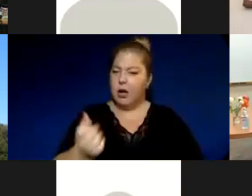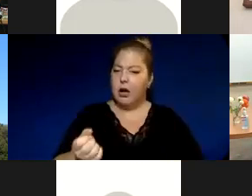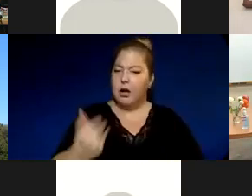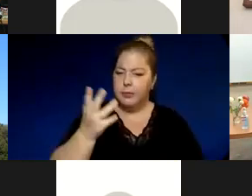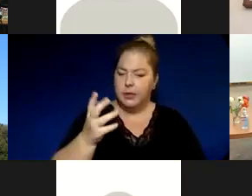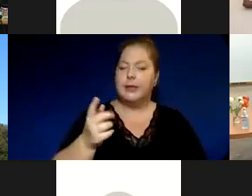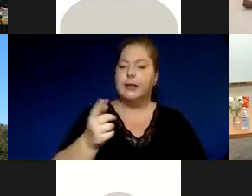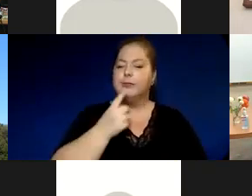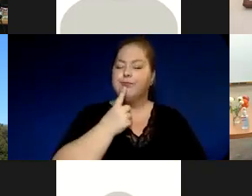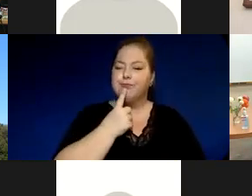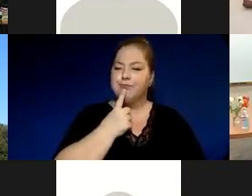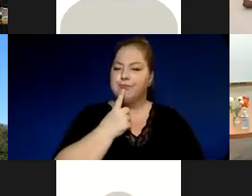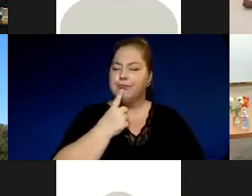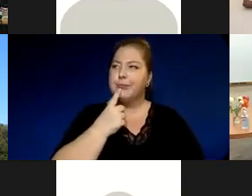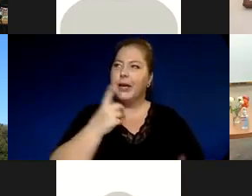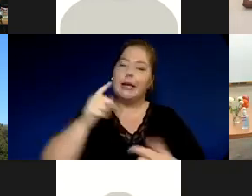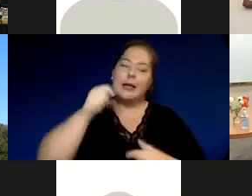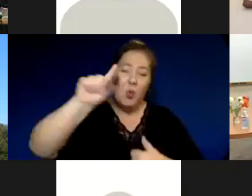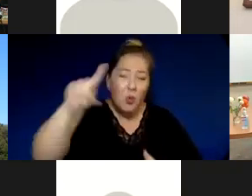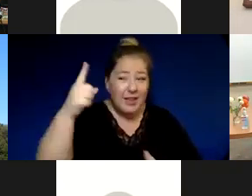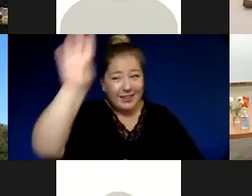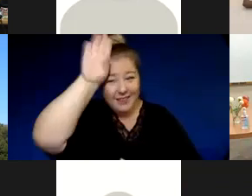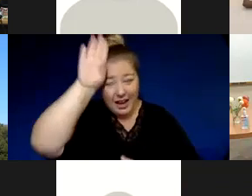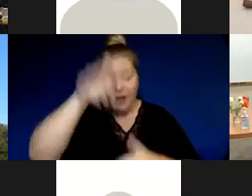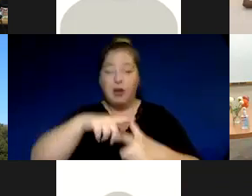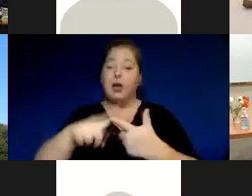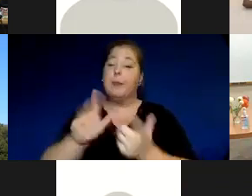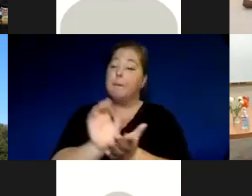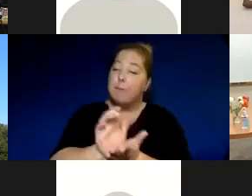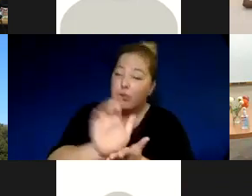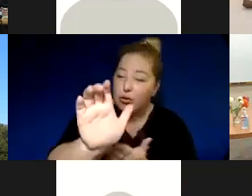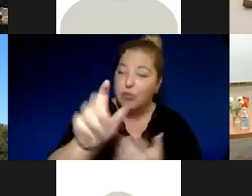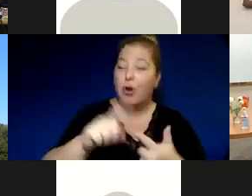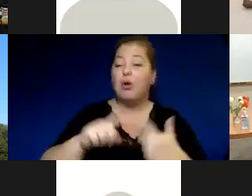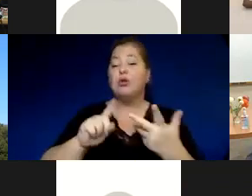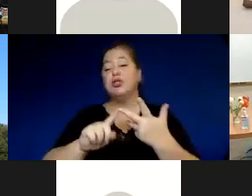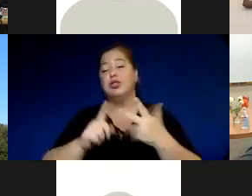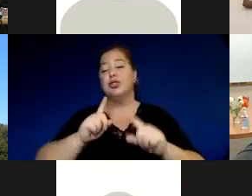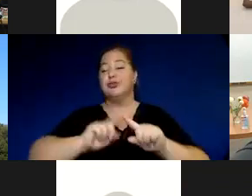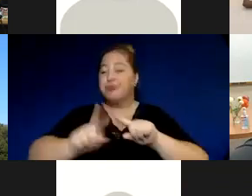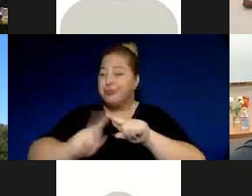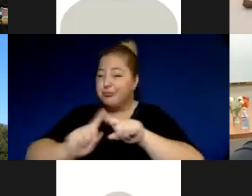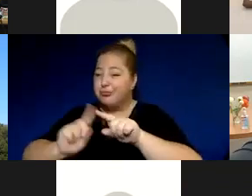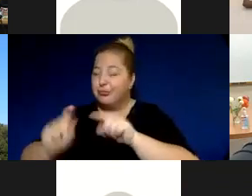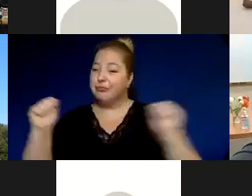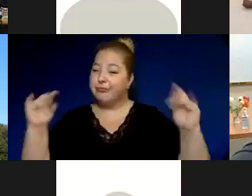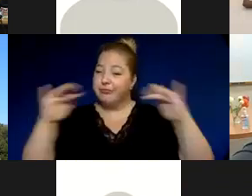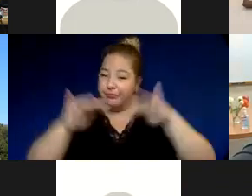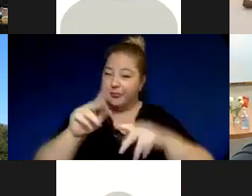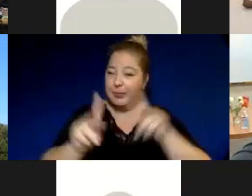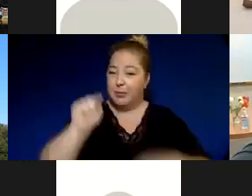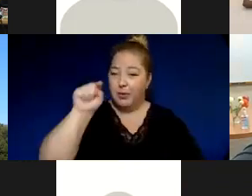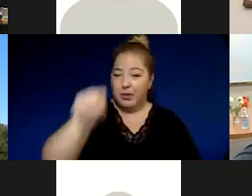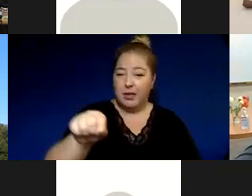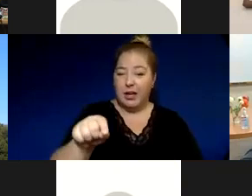podido trabajar con los niveles necesarios, con el equipo necesario para controlar el paso